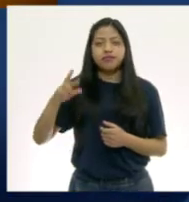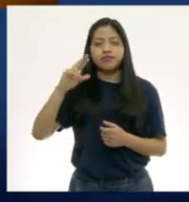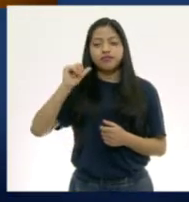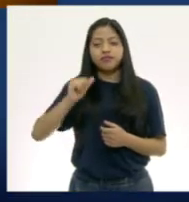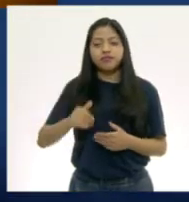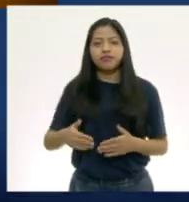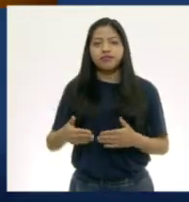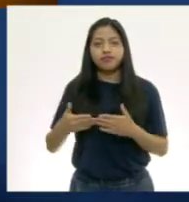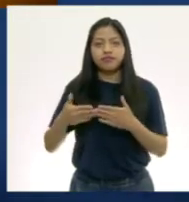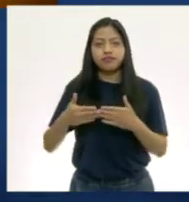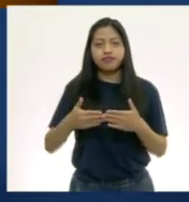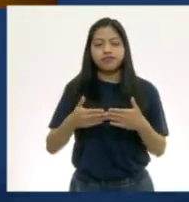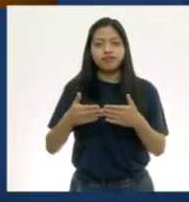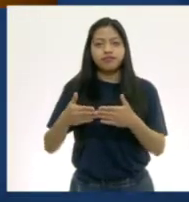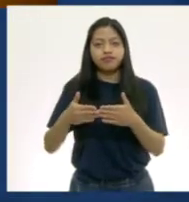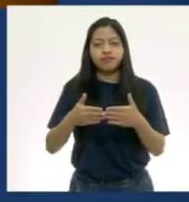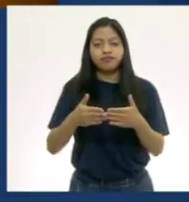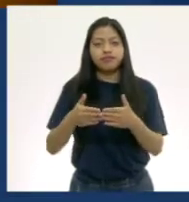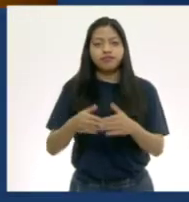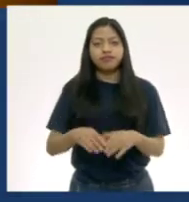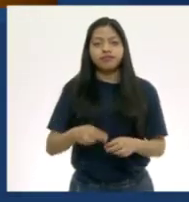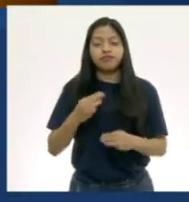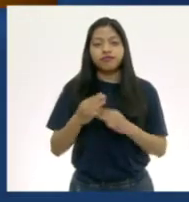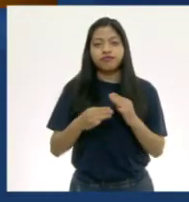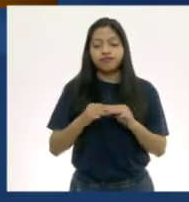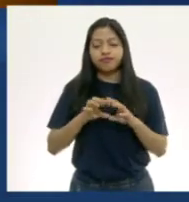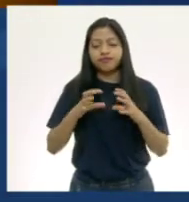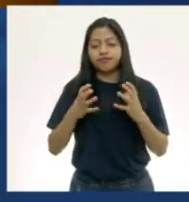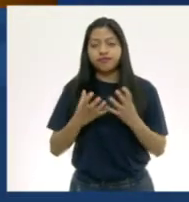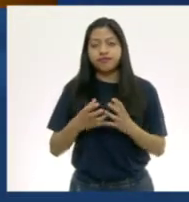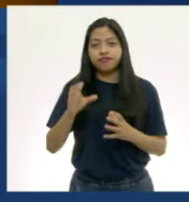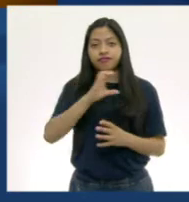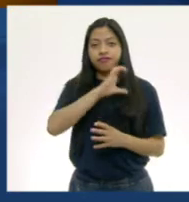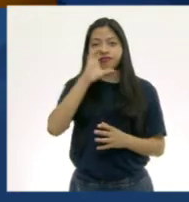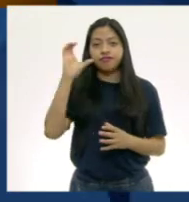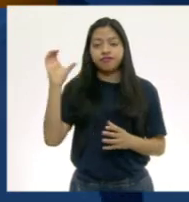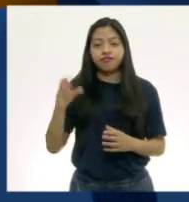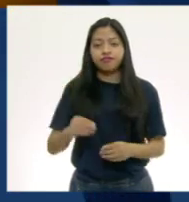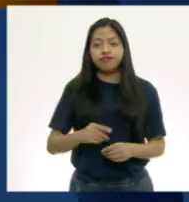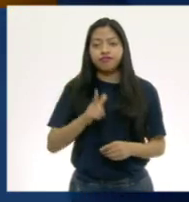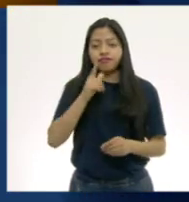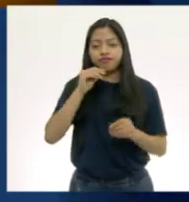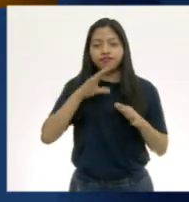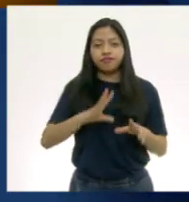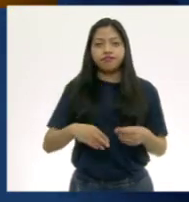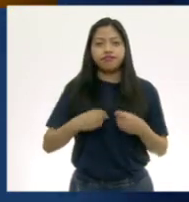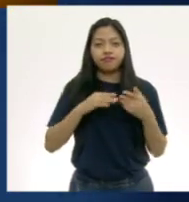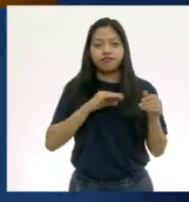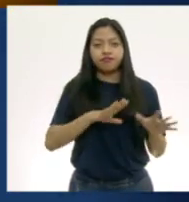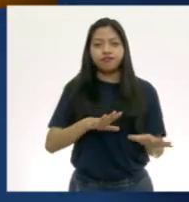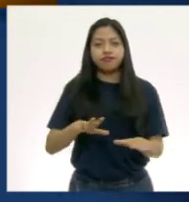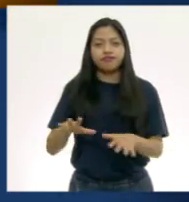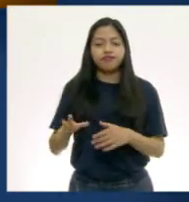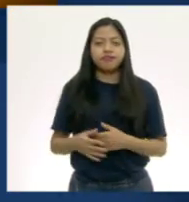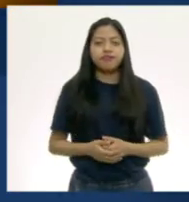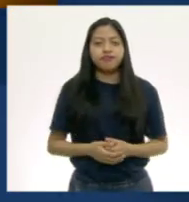bóveda celeste, iluminando la tierra y el cielo e inundándolos de luz y de vida.